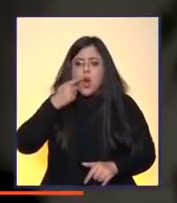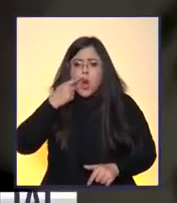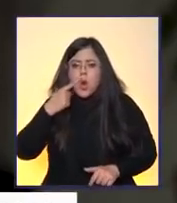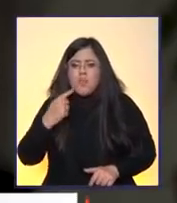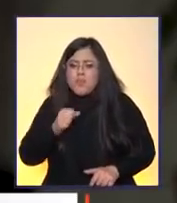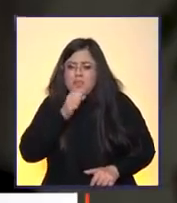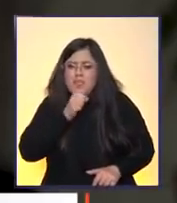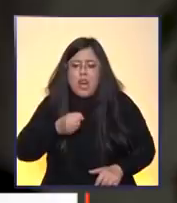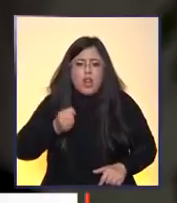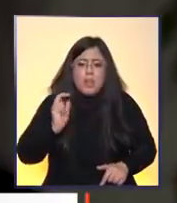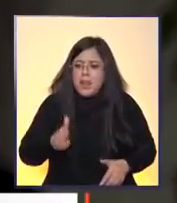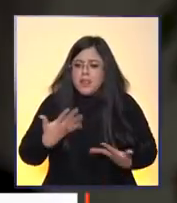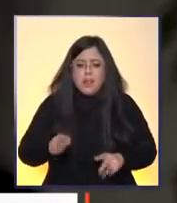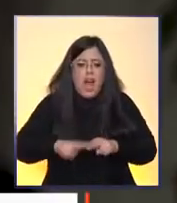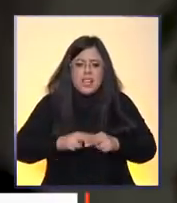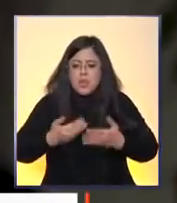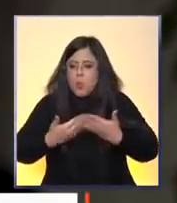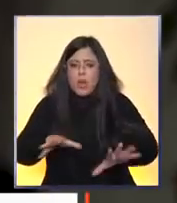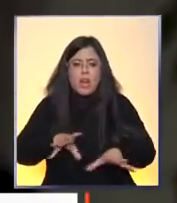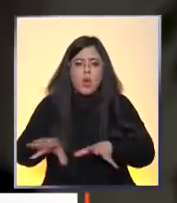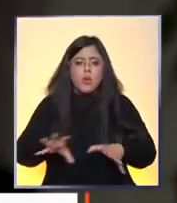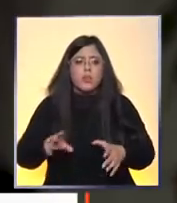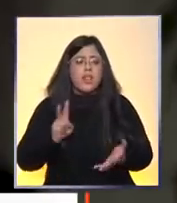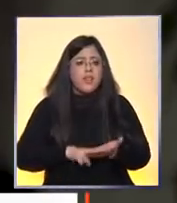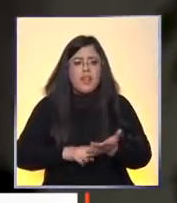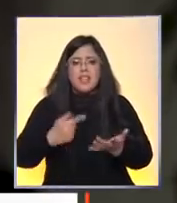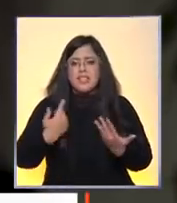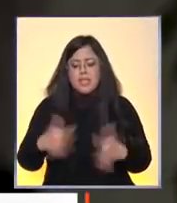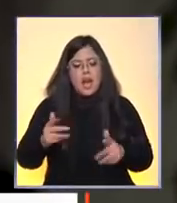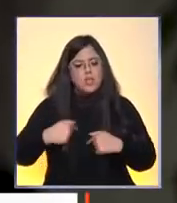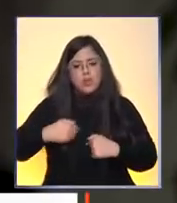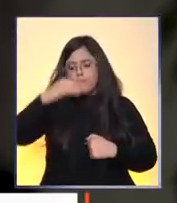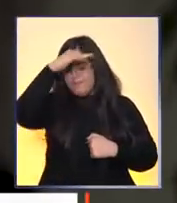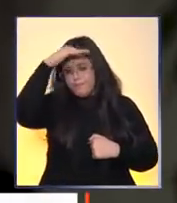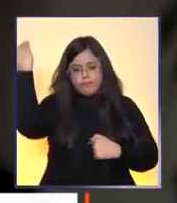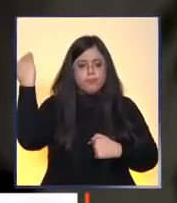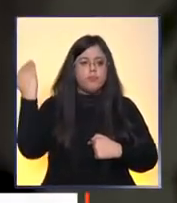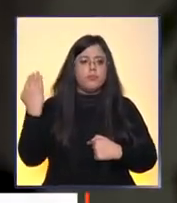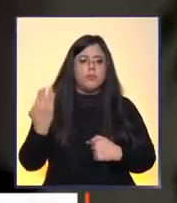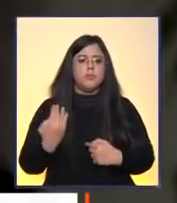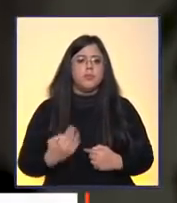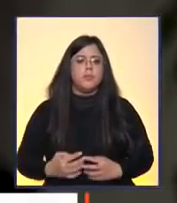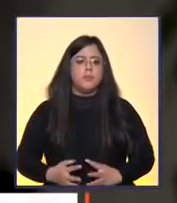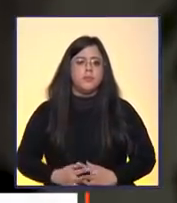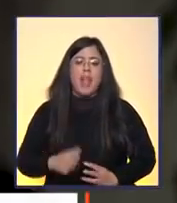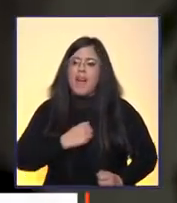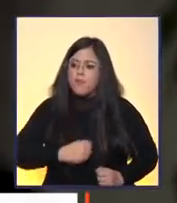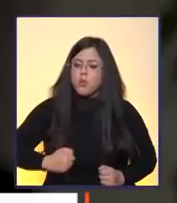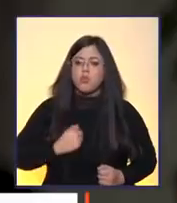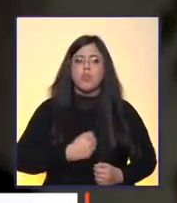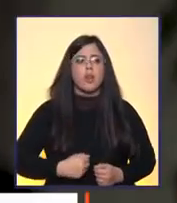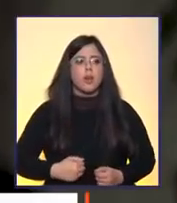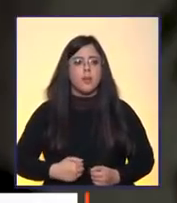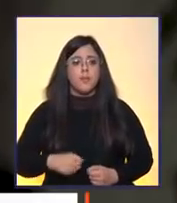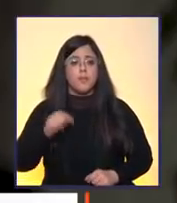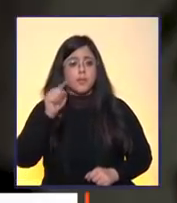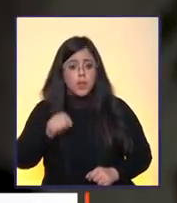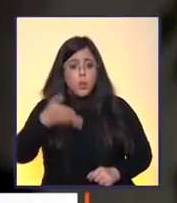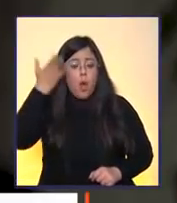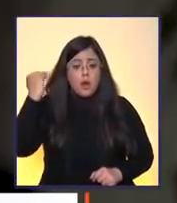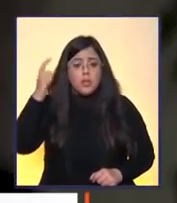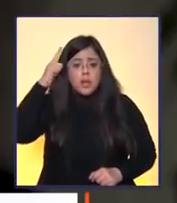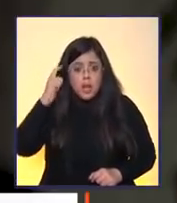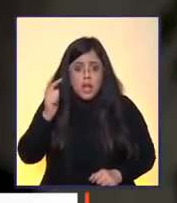Oh. Ya, la cuestión, le dije, yo de verdad, le dije, que estoy choreada, le dije. Estoy choreada, estoy aburrida, le dije. ¿Y en ese momento todavía creías que eras la